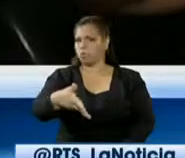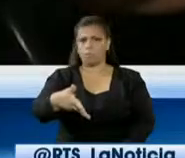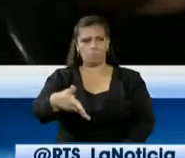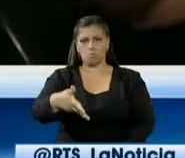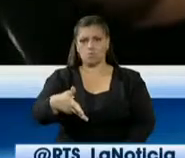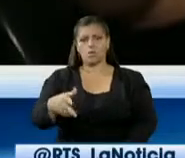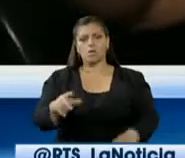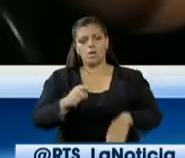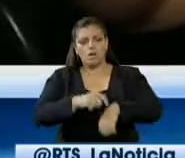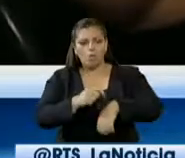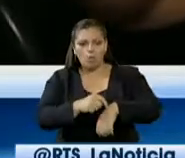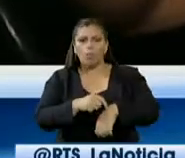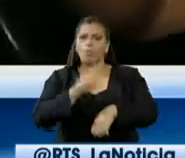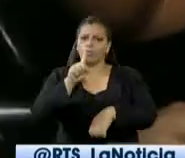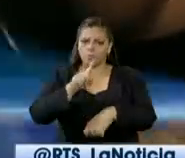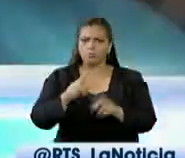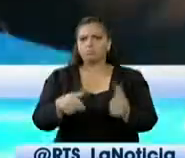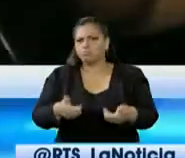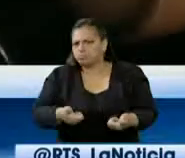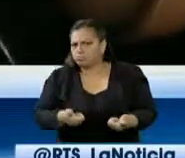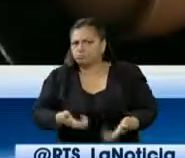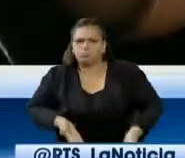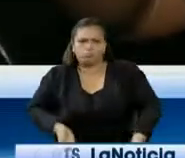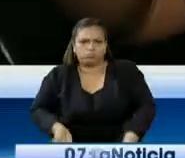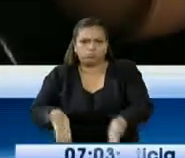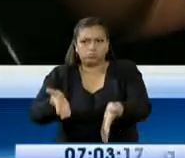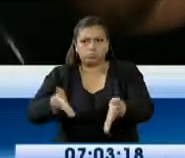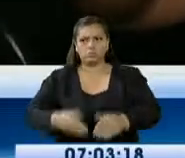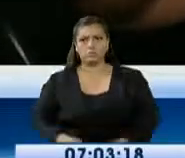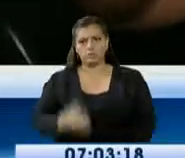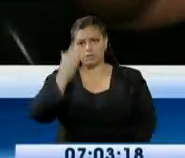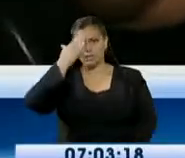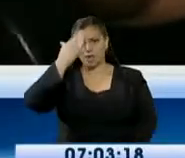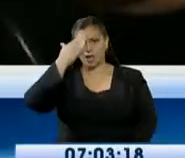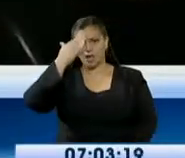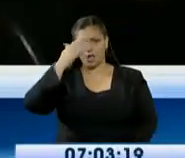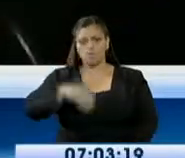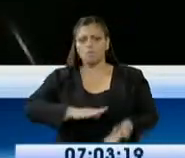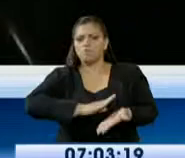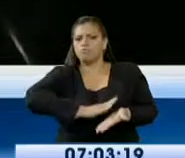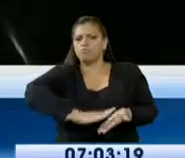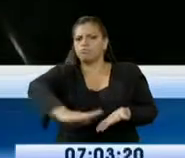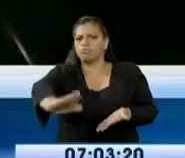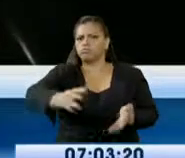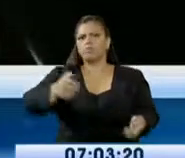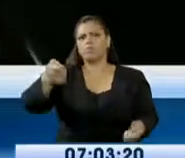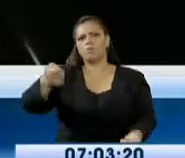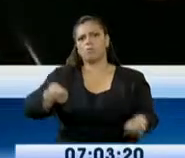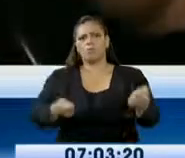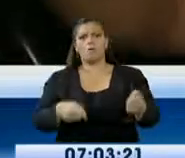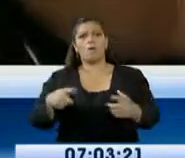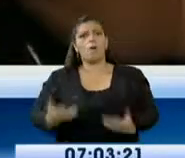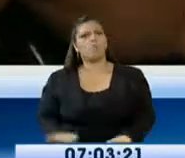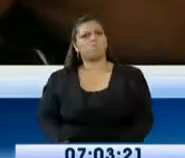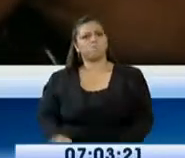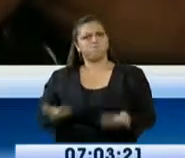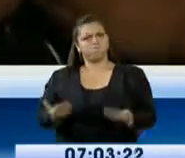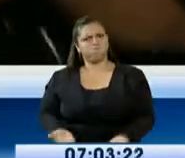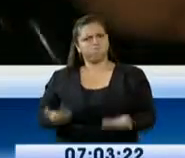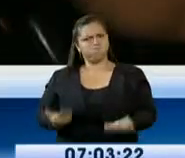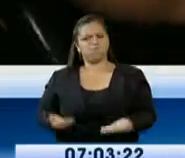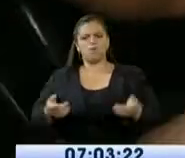las plataformas se viran nomás porque son hechas con un material que no son específicamente para este tipo de